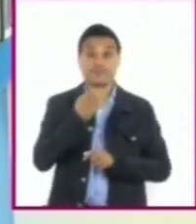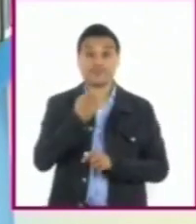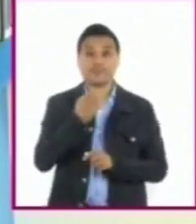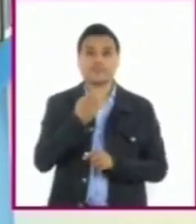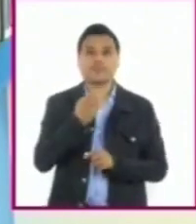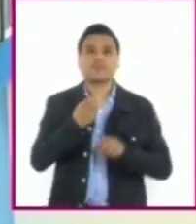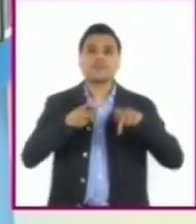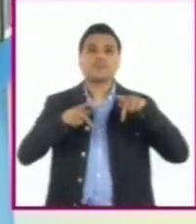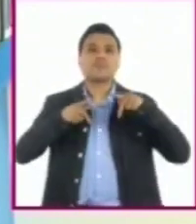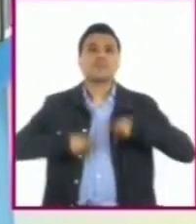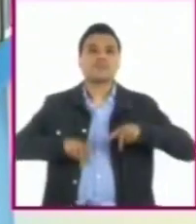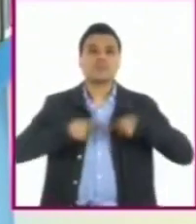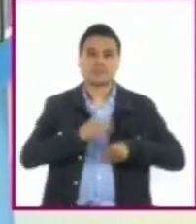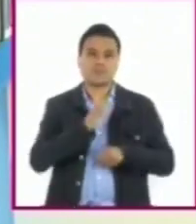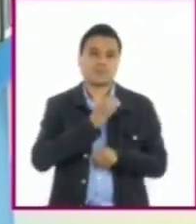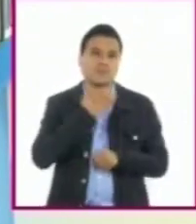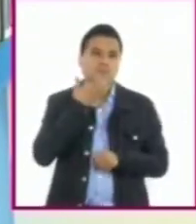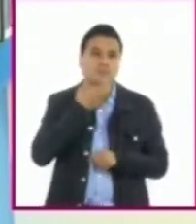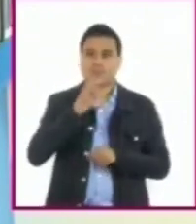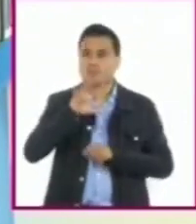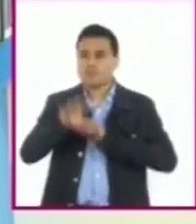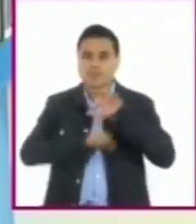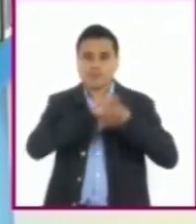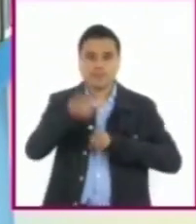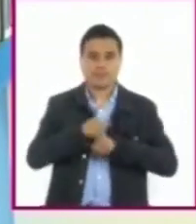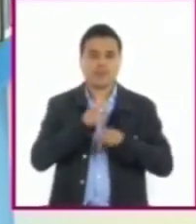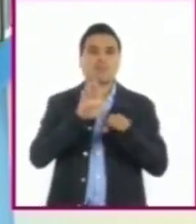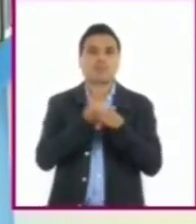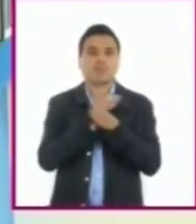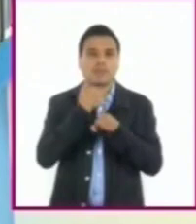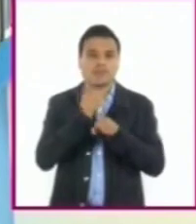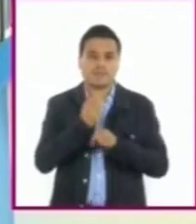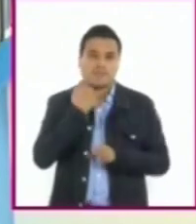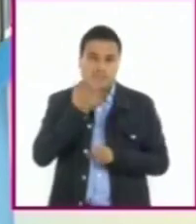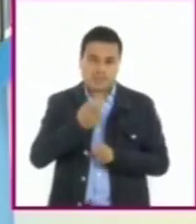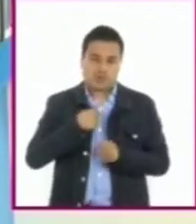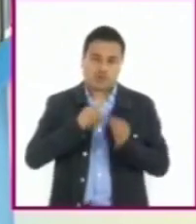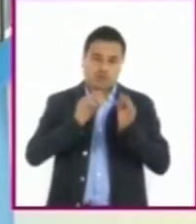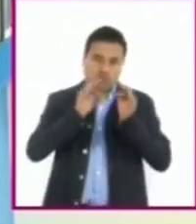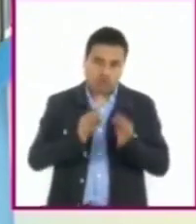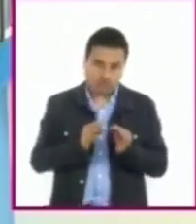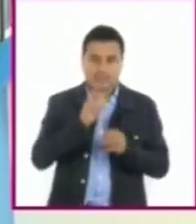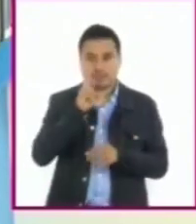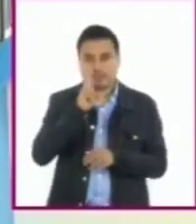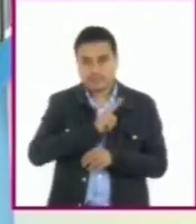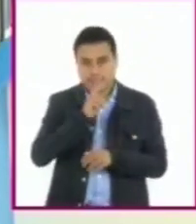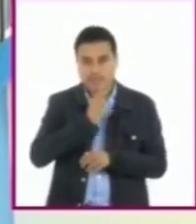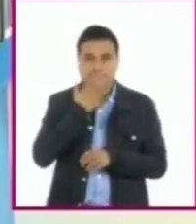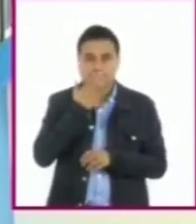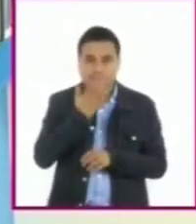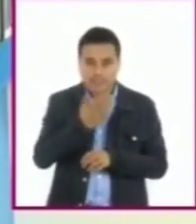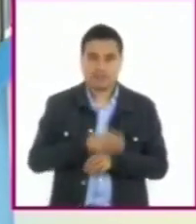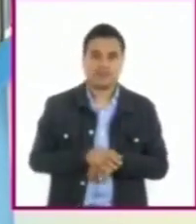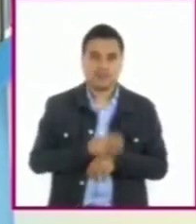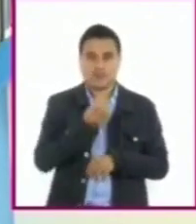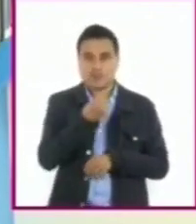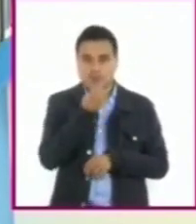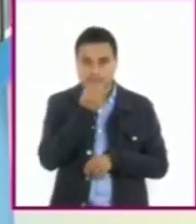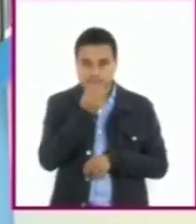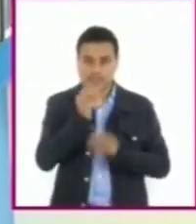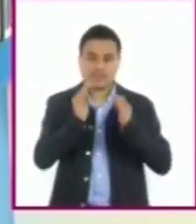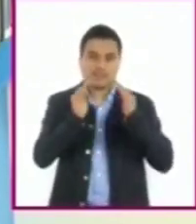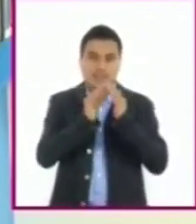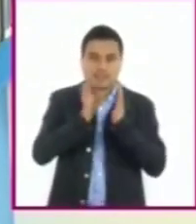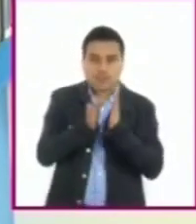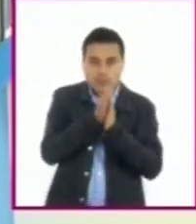para satisfacer necesidades básicas, como respirar, alimentarnos, tener donde vivir y contar con